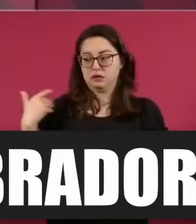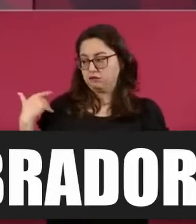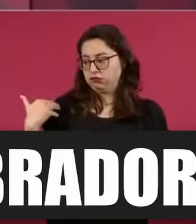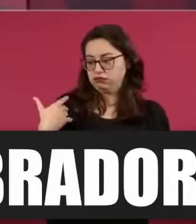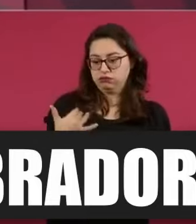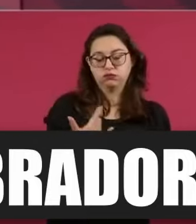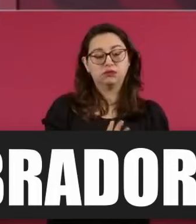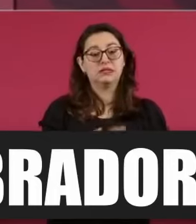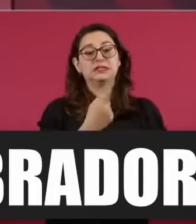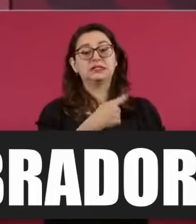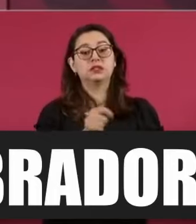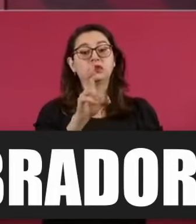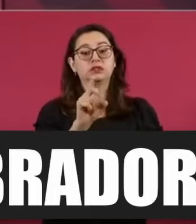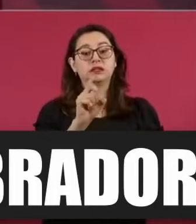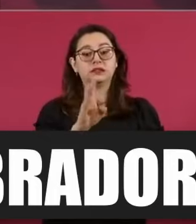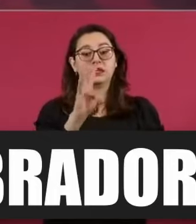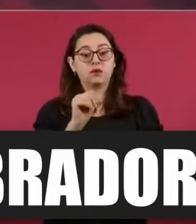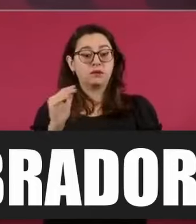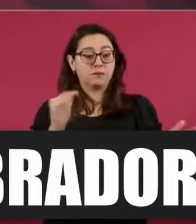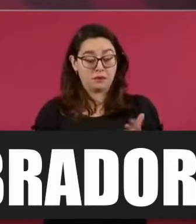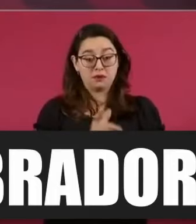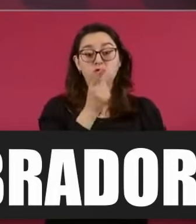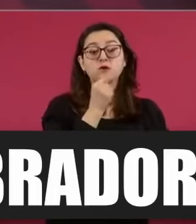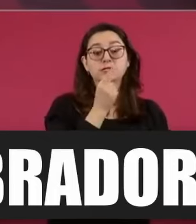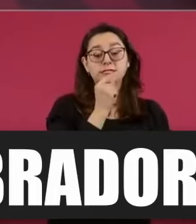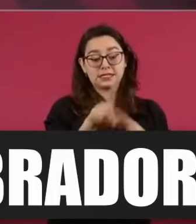cerca de 600 cuarteles.